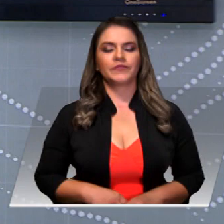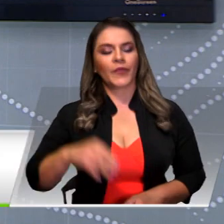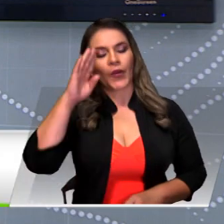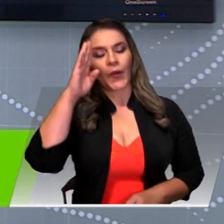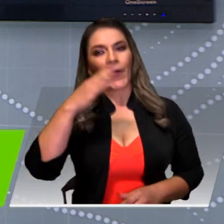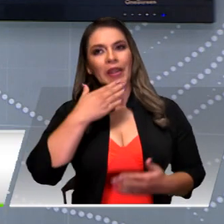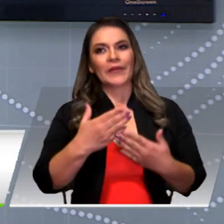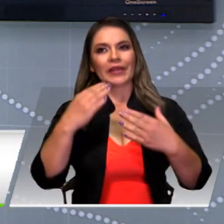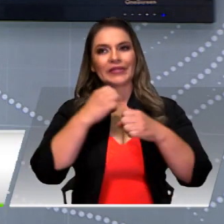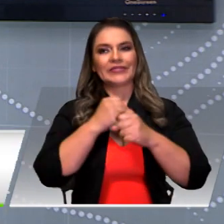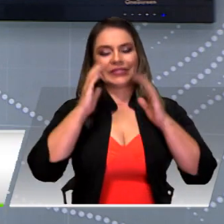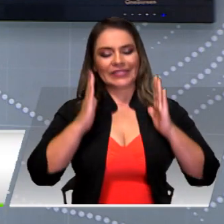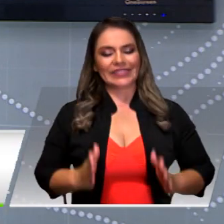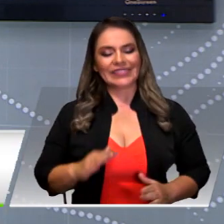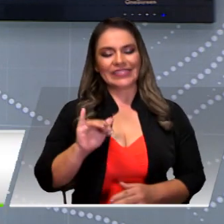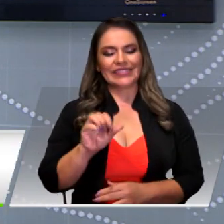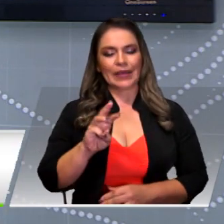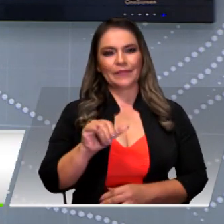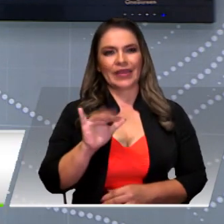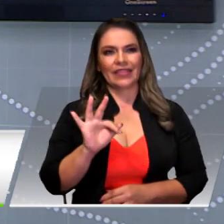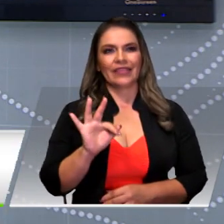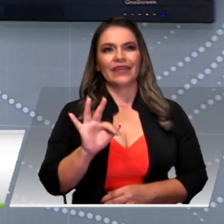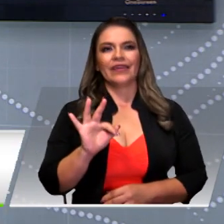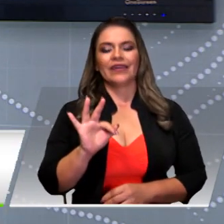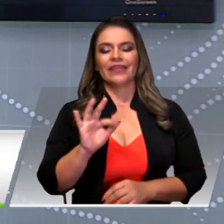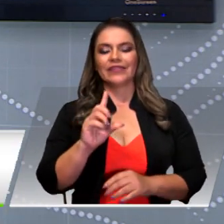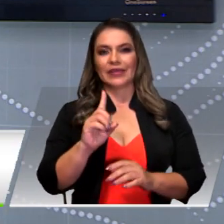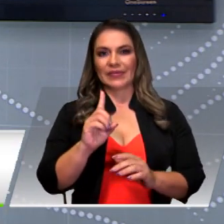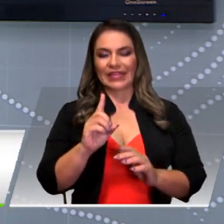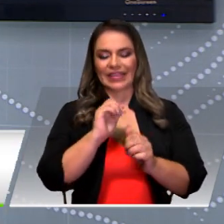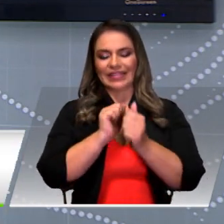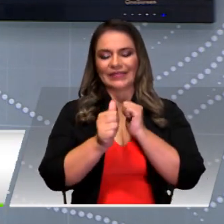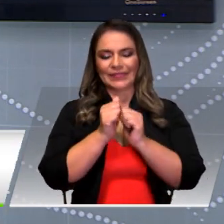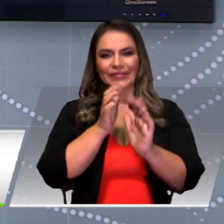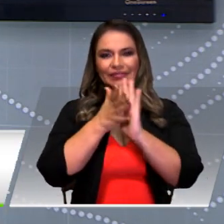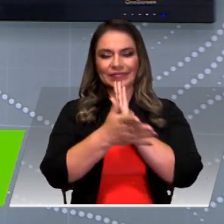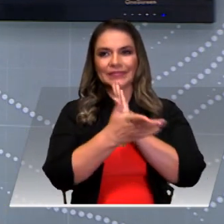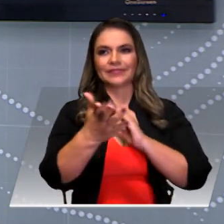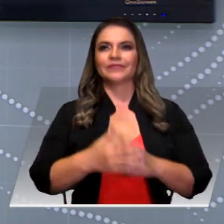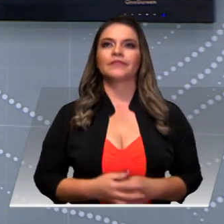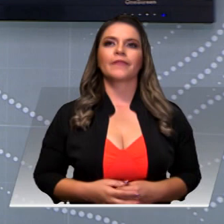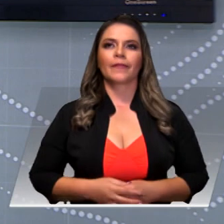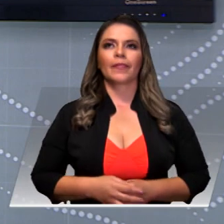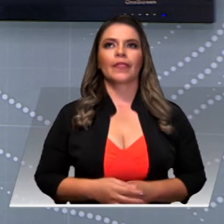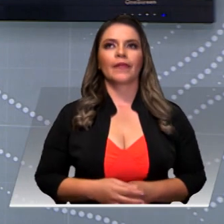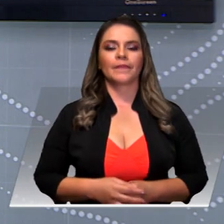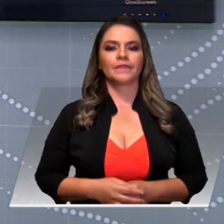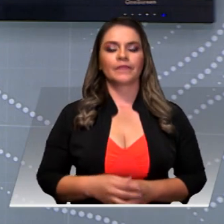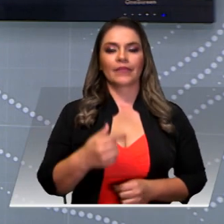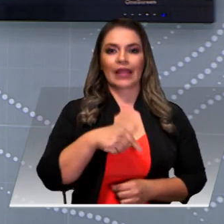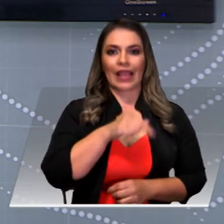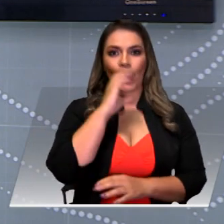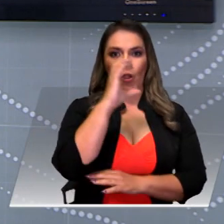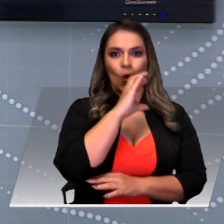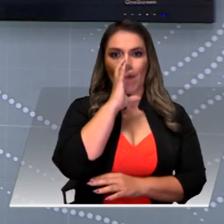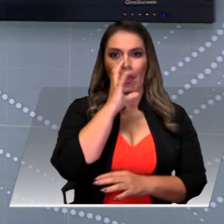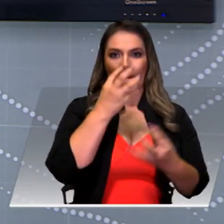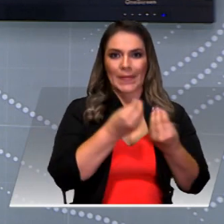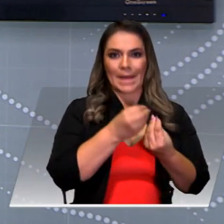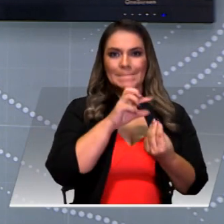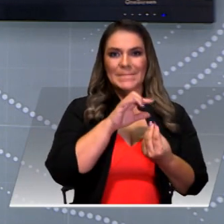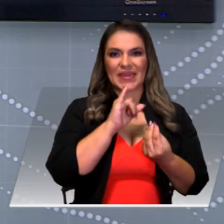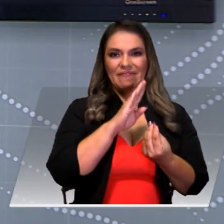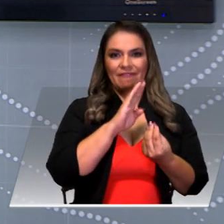Hola, buenas noches, soy Yamik Tobón y estos son los deportes en Teleantioquia Noticias fin de semana. El legendario 10 de la Selección Colombia, Carlos El Pibe